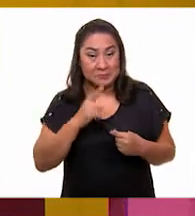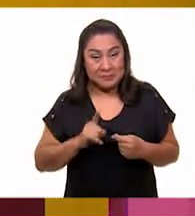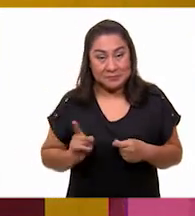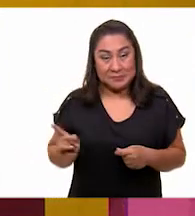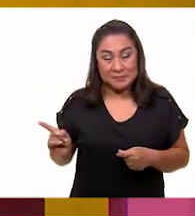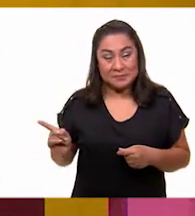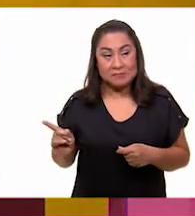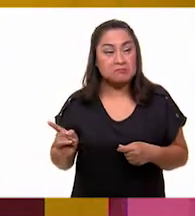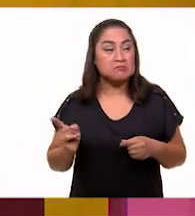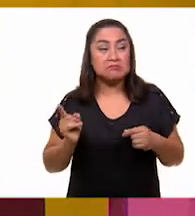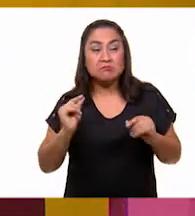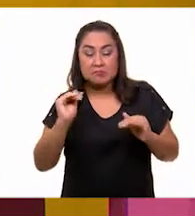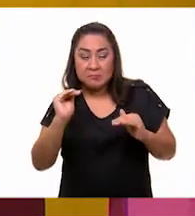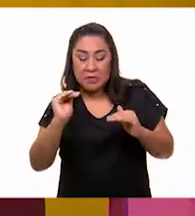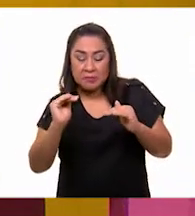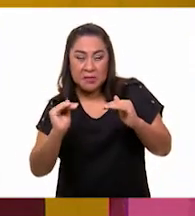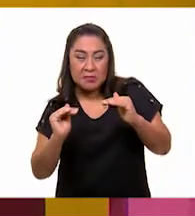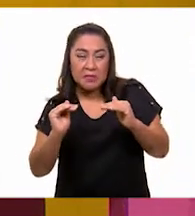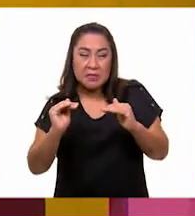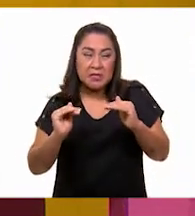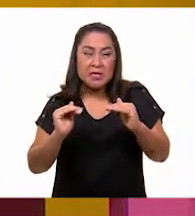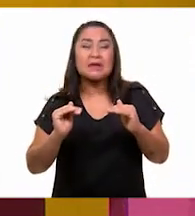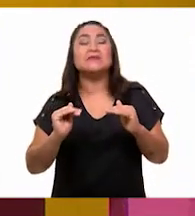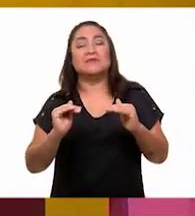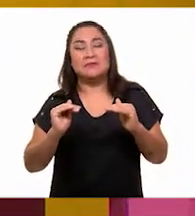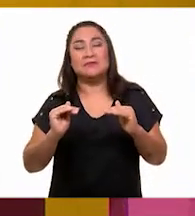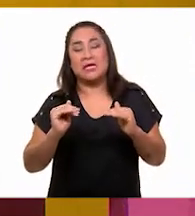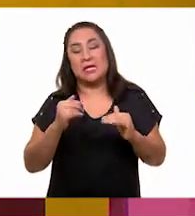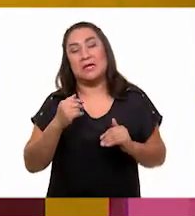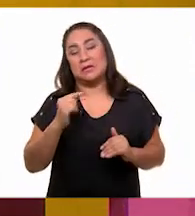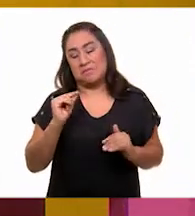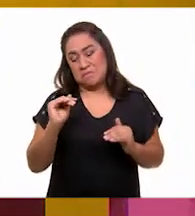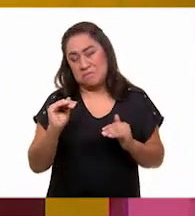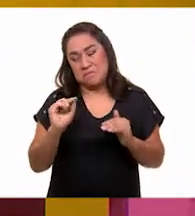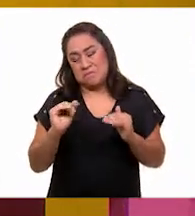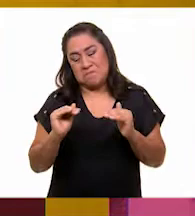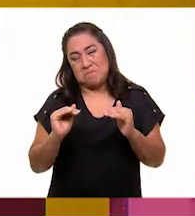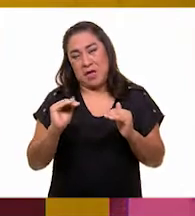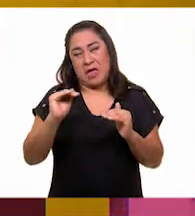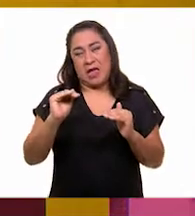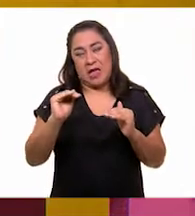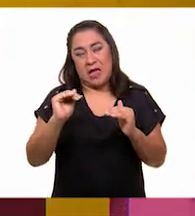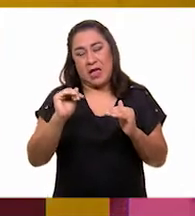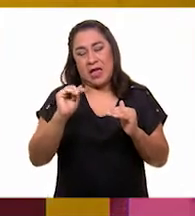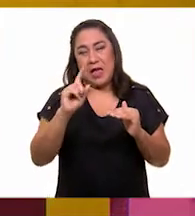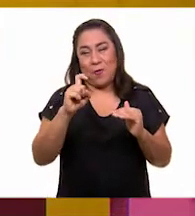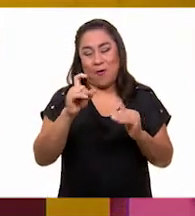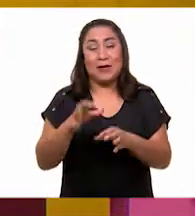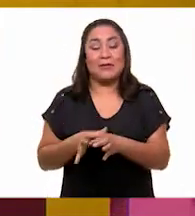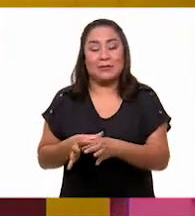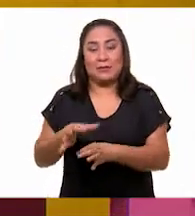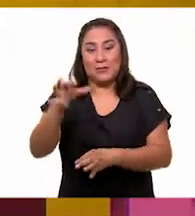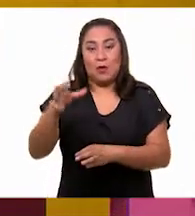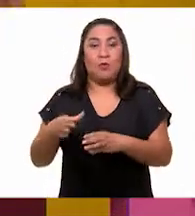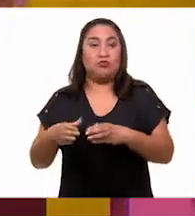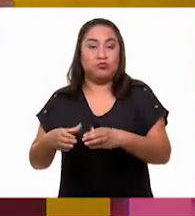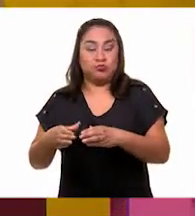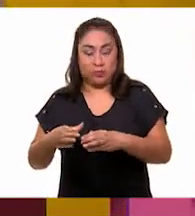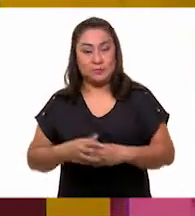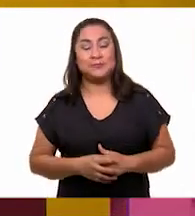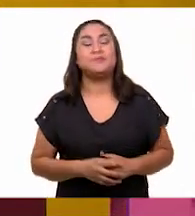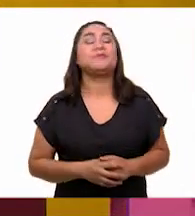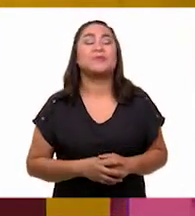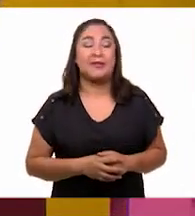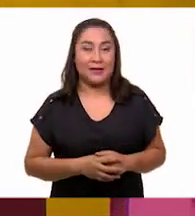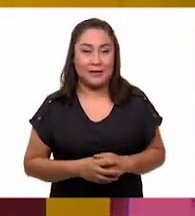que no es mucha la diferencia, pero creo que sí está un poquito más alta. O, bueno, tiene mayor altura el líquido de la botella más ancha.